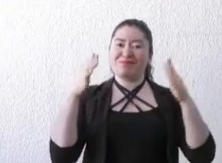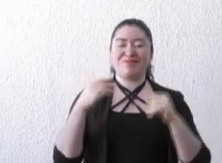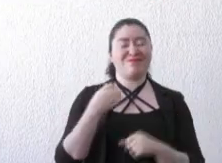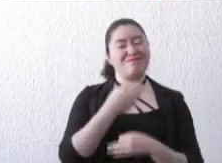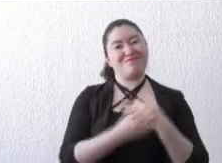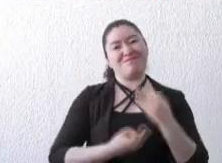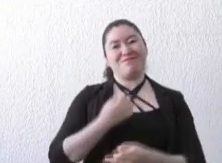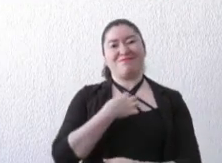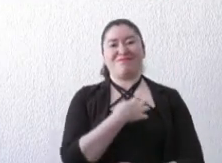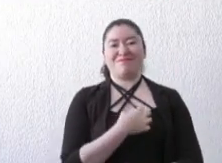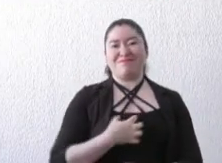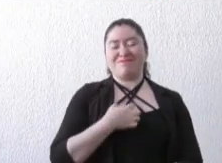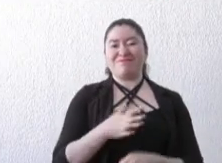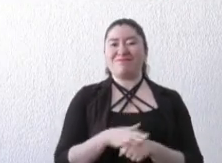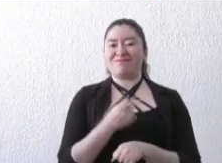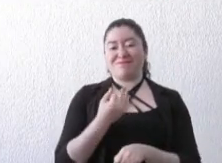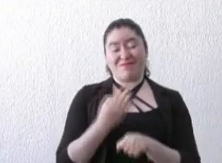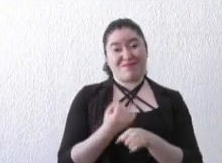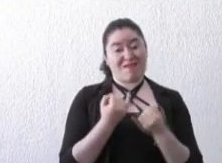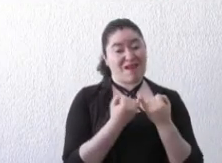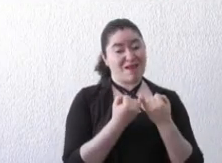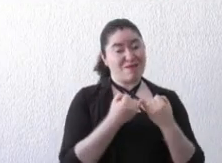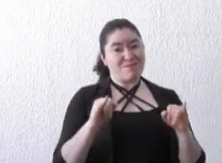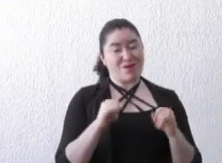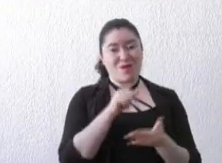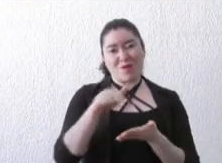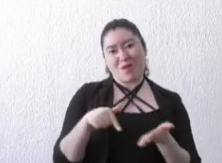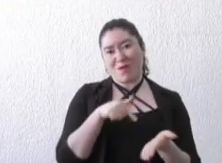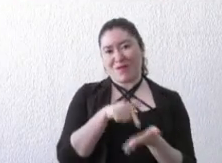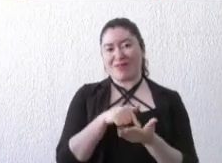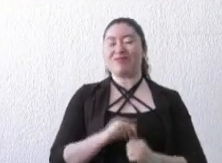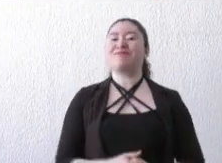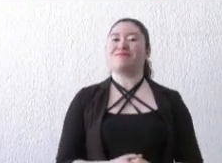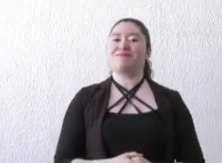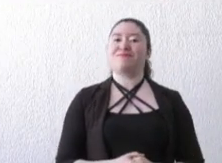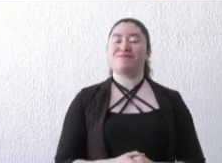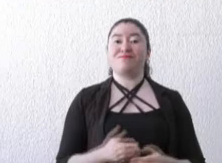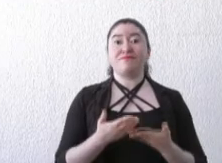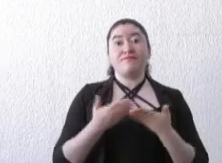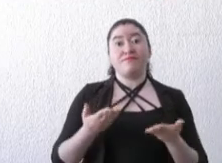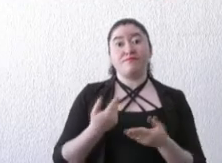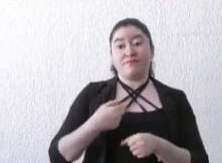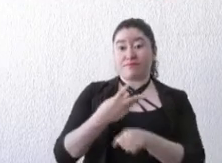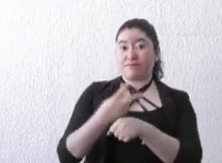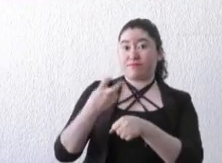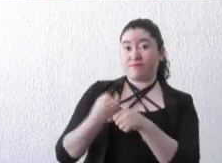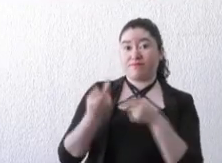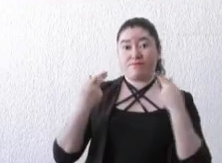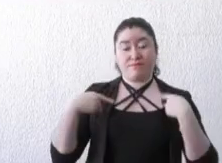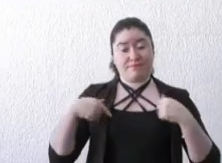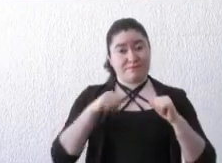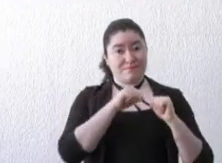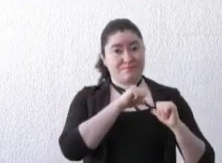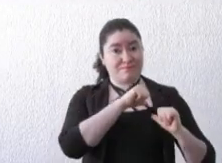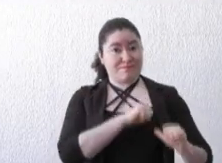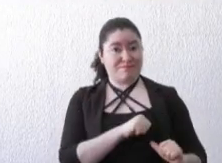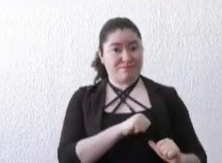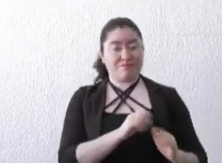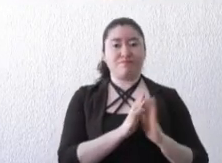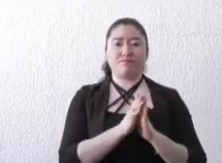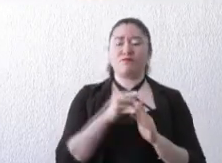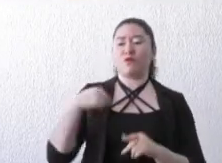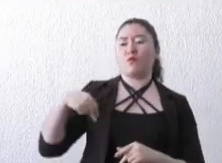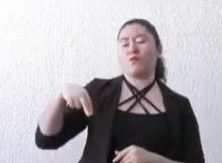contentos por la inauguración de este espacio. Enseguida vamos a invitar a nuestras autoridades, sean tan amables, de realizar